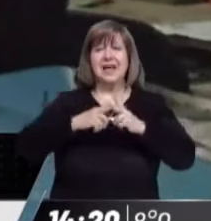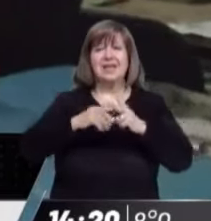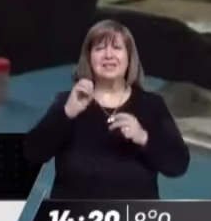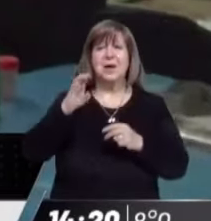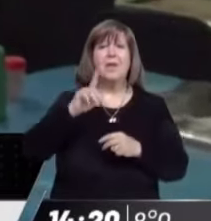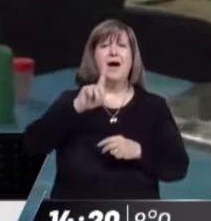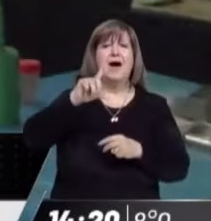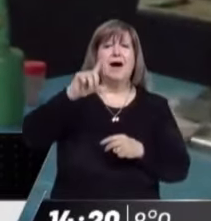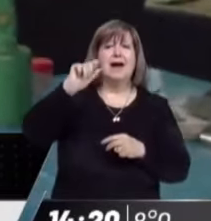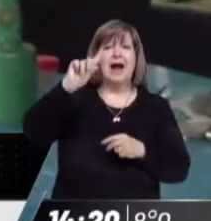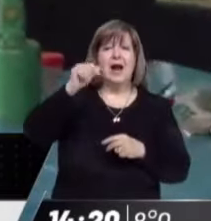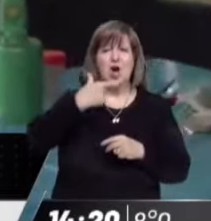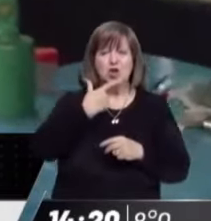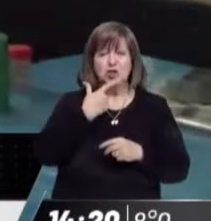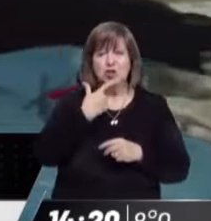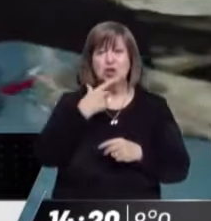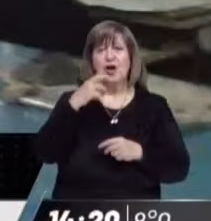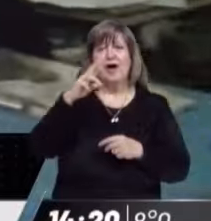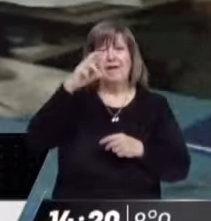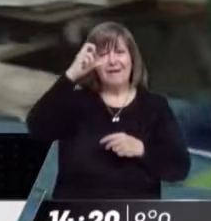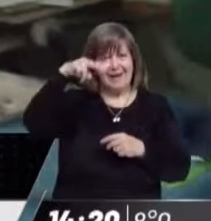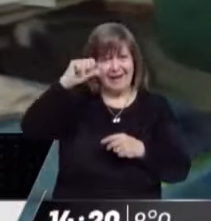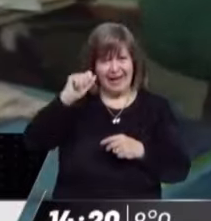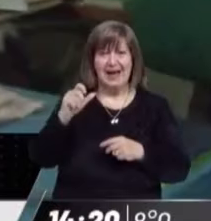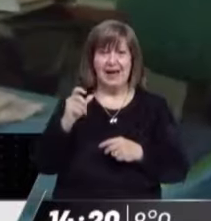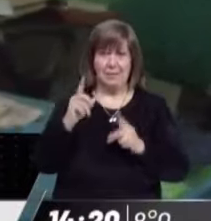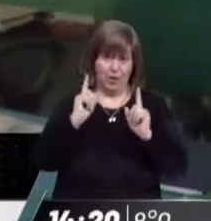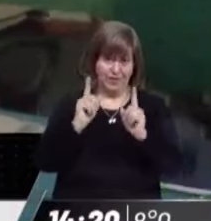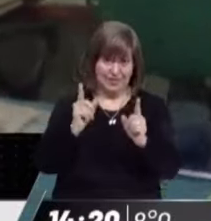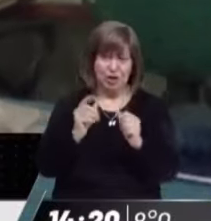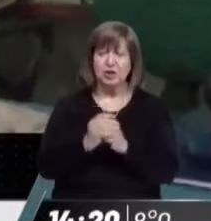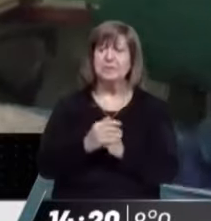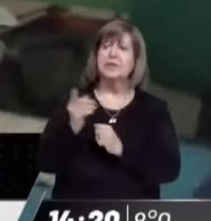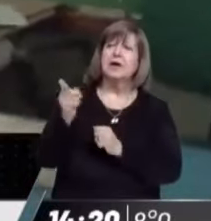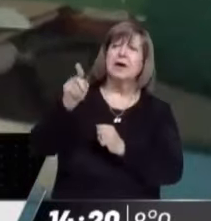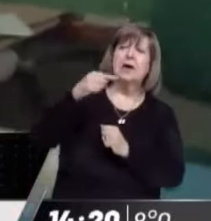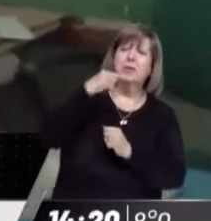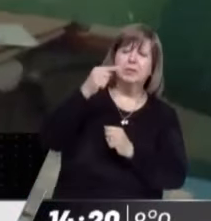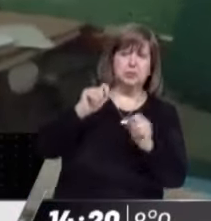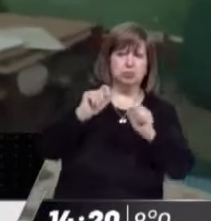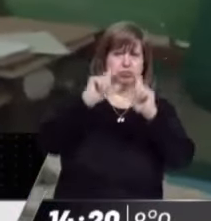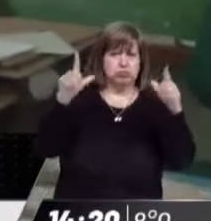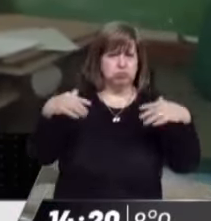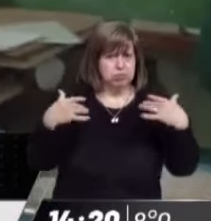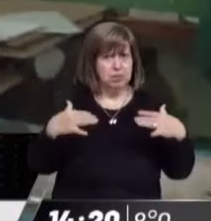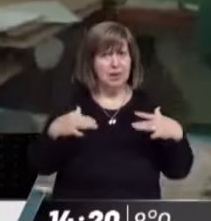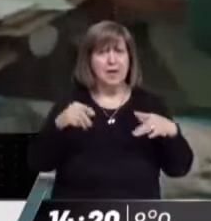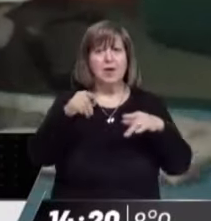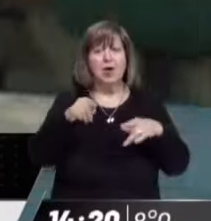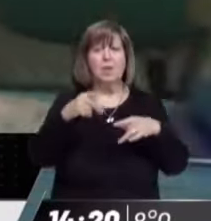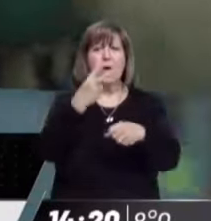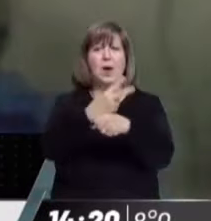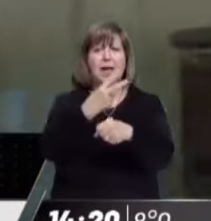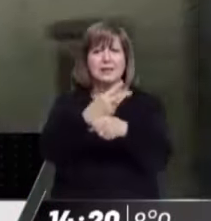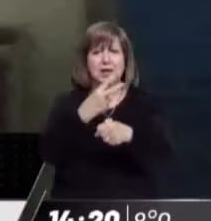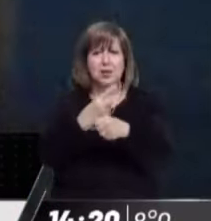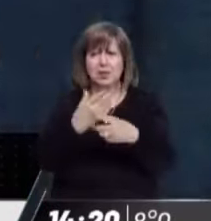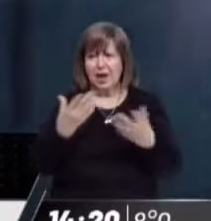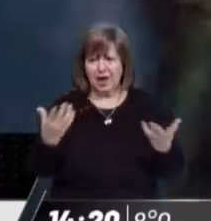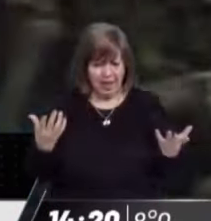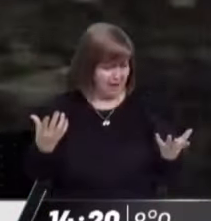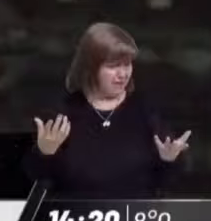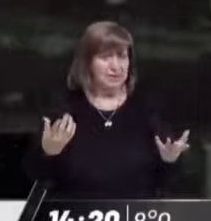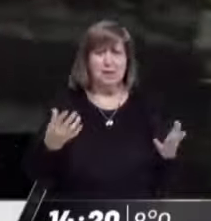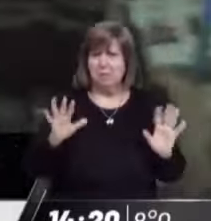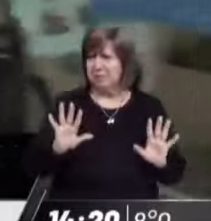Carlos. Y, Ah, vení, Carlos, querido. Digo, hola. nos sorprende ver una escuela secundaria, pero es un taller mecánico.